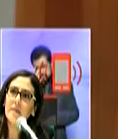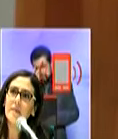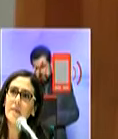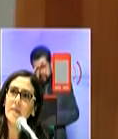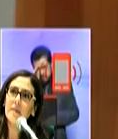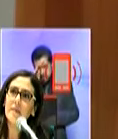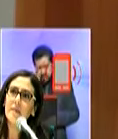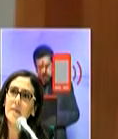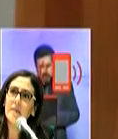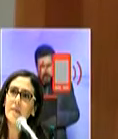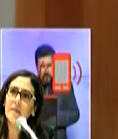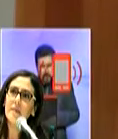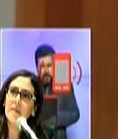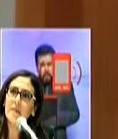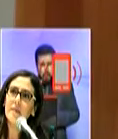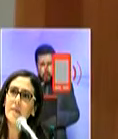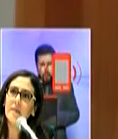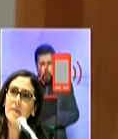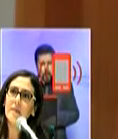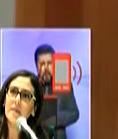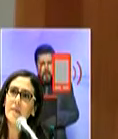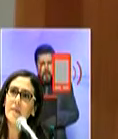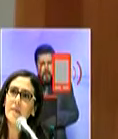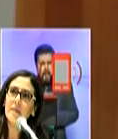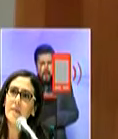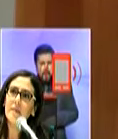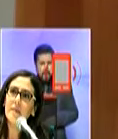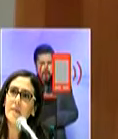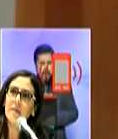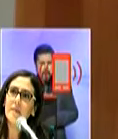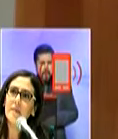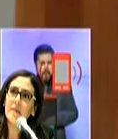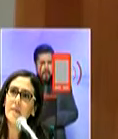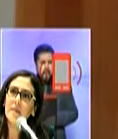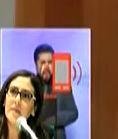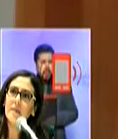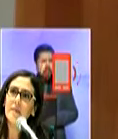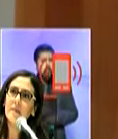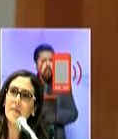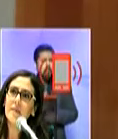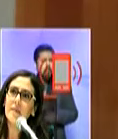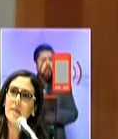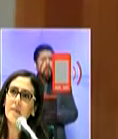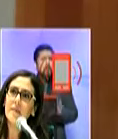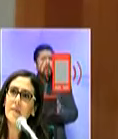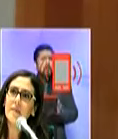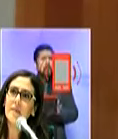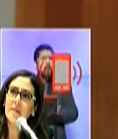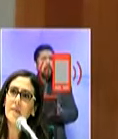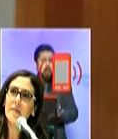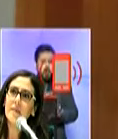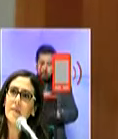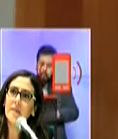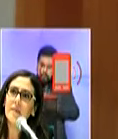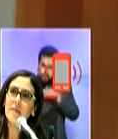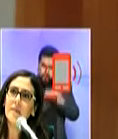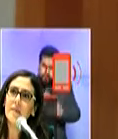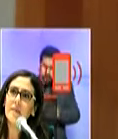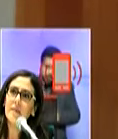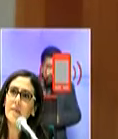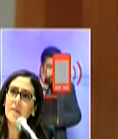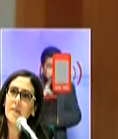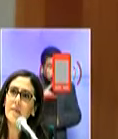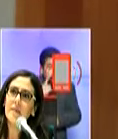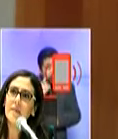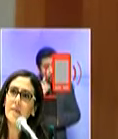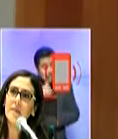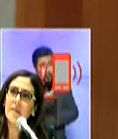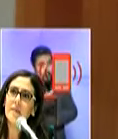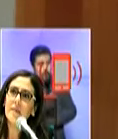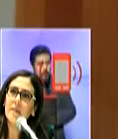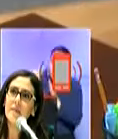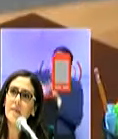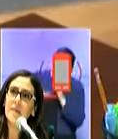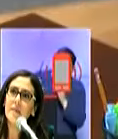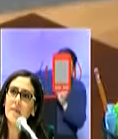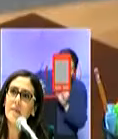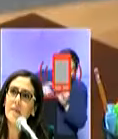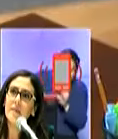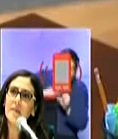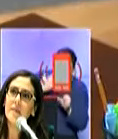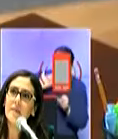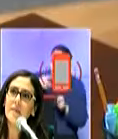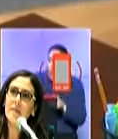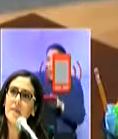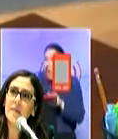ese principio de colegialidad y rompe este esquema que debe prevalecer prevalecer en el INE. El INE es